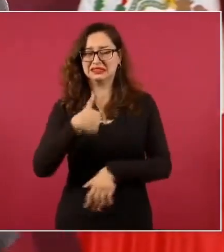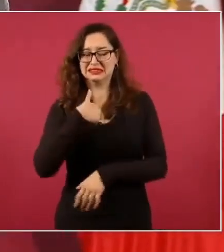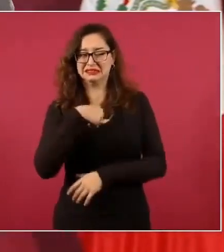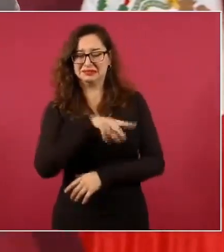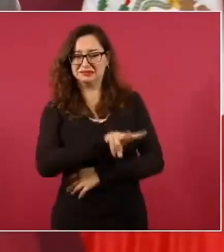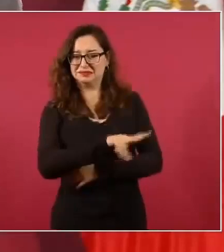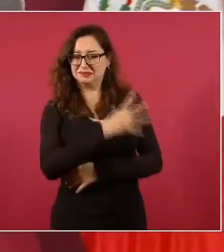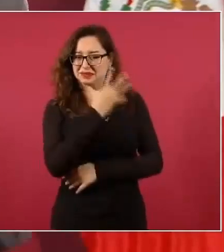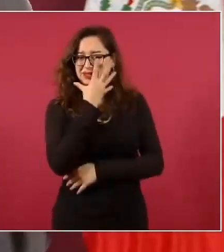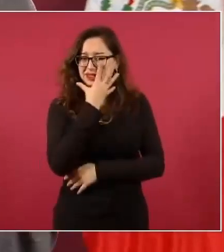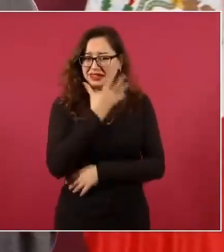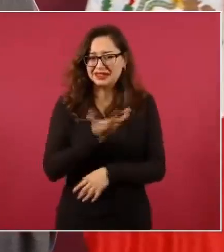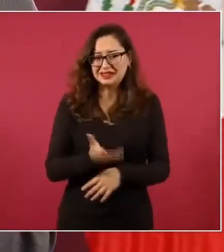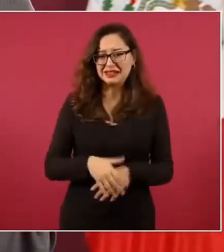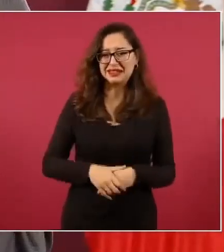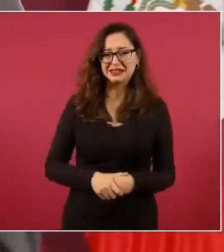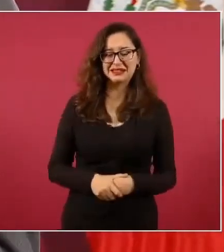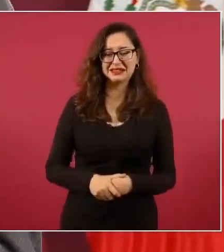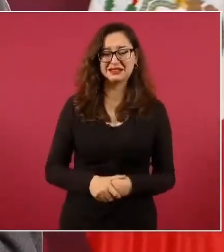es